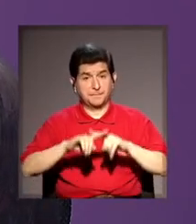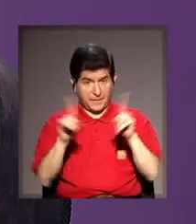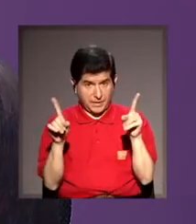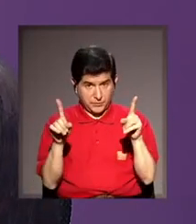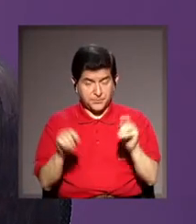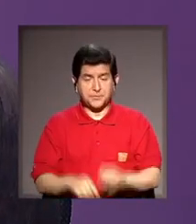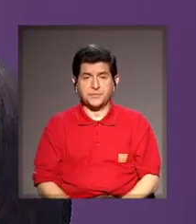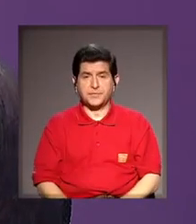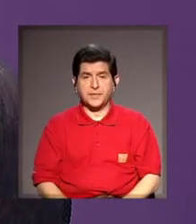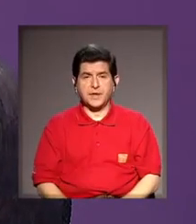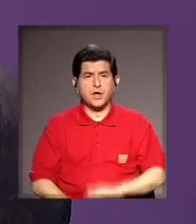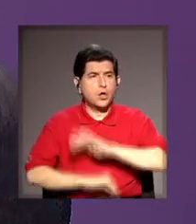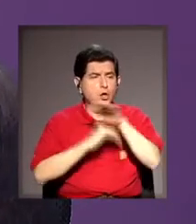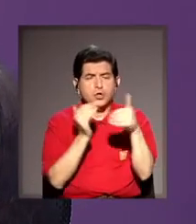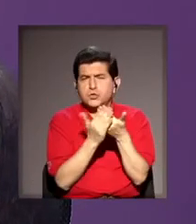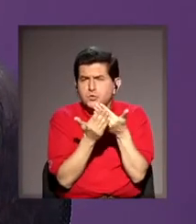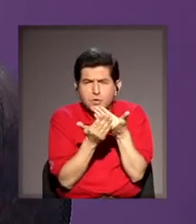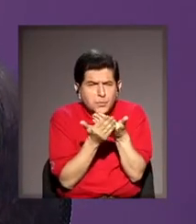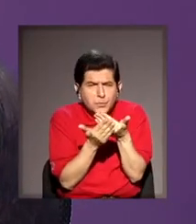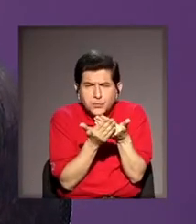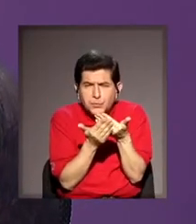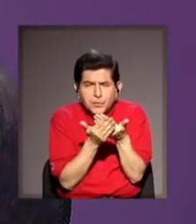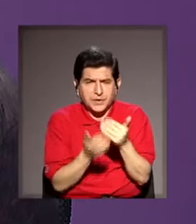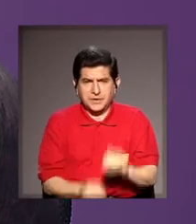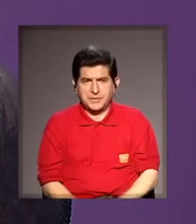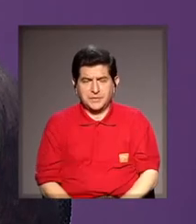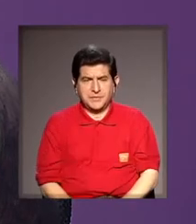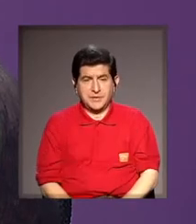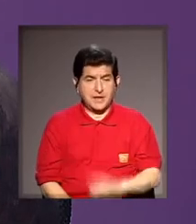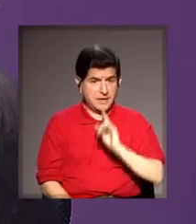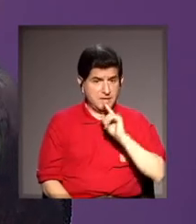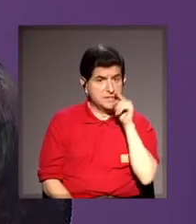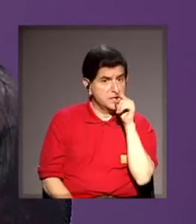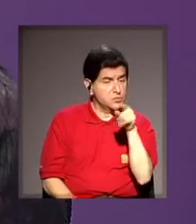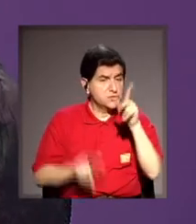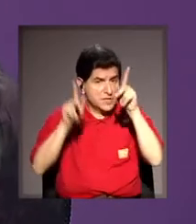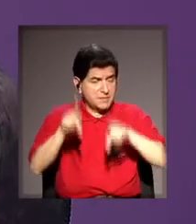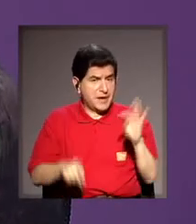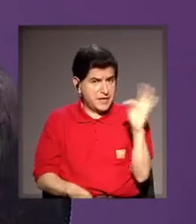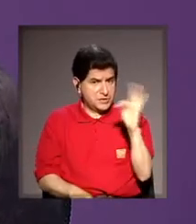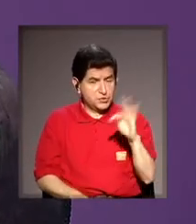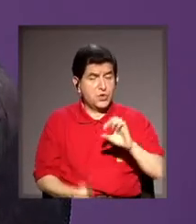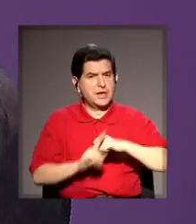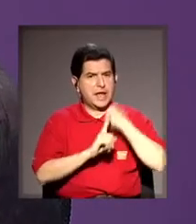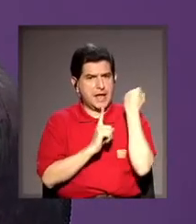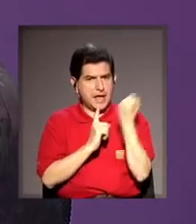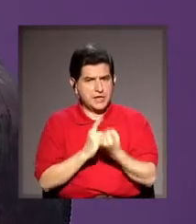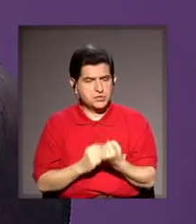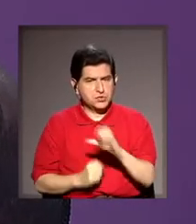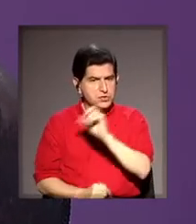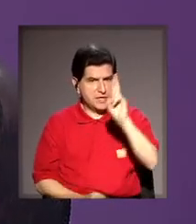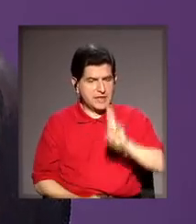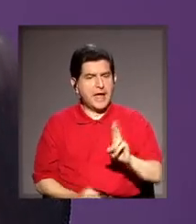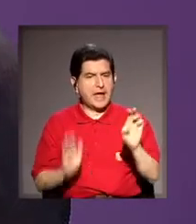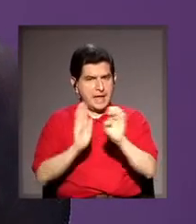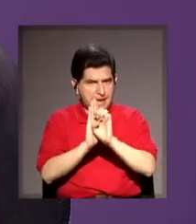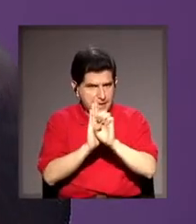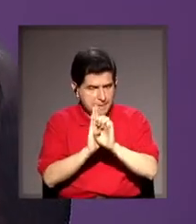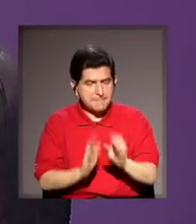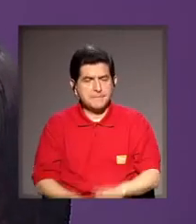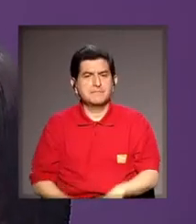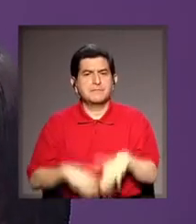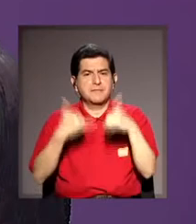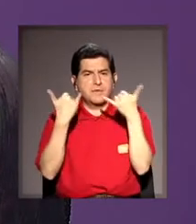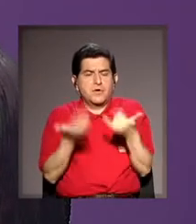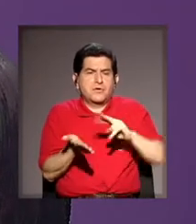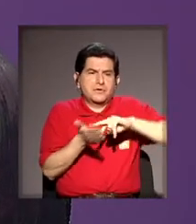cualquier indicio que que diga que vos sos una persona trans en una sociedad como la costarricense pues ya